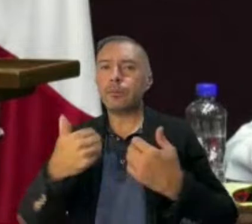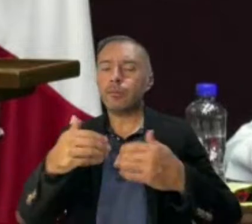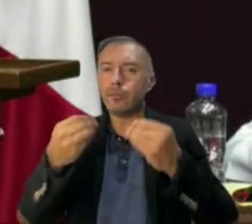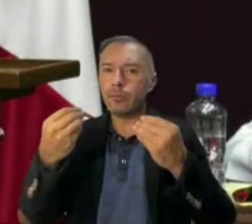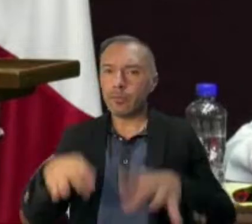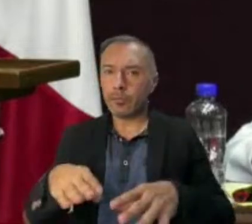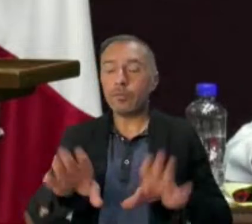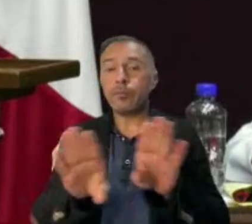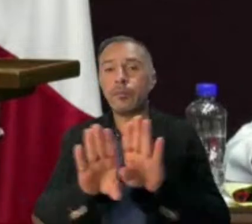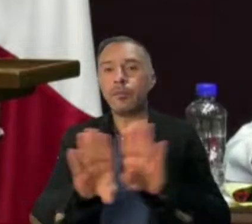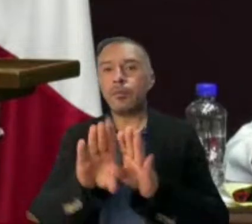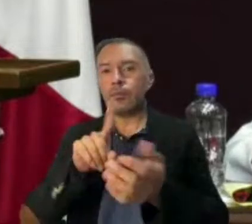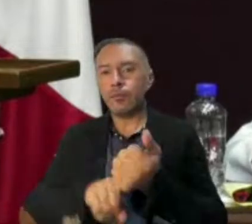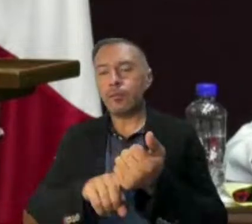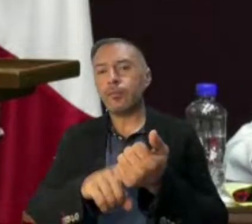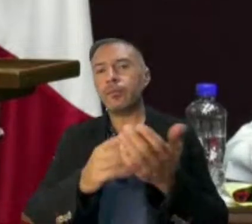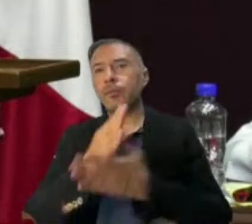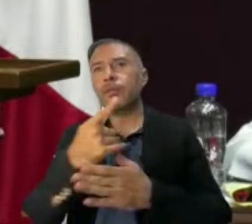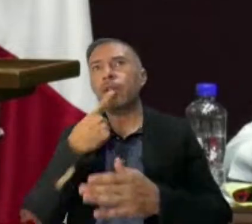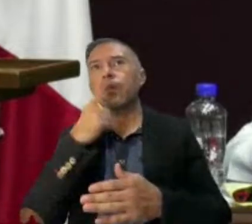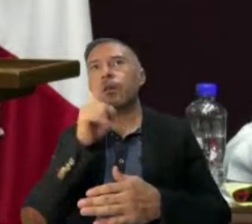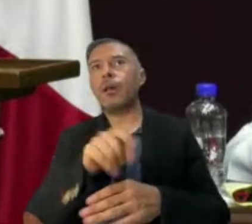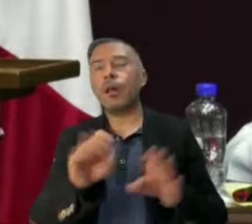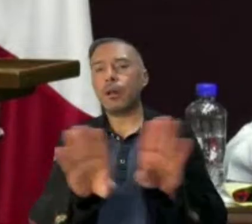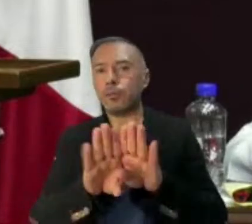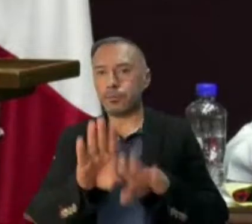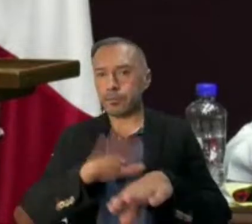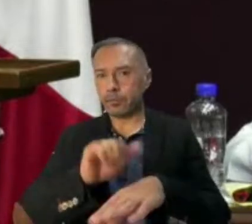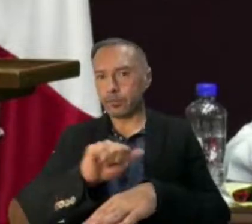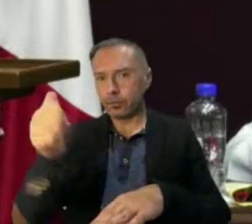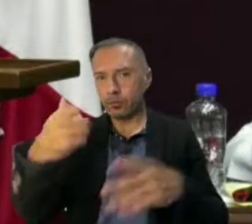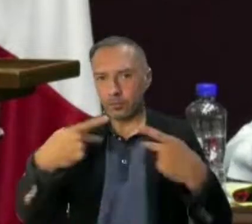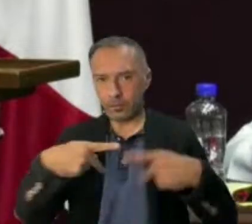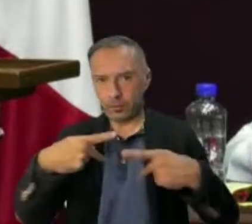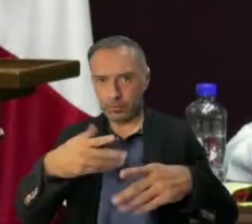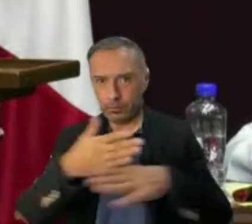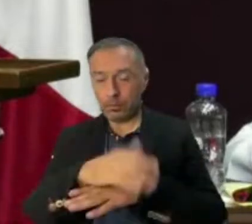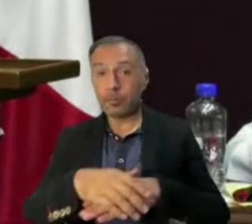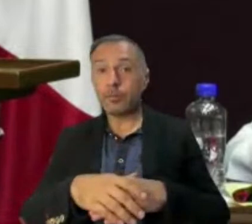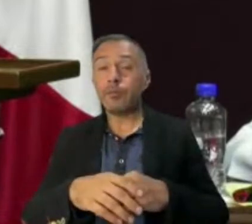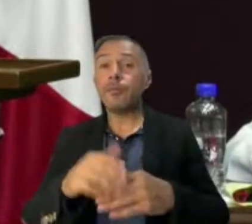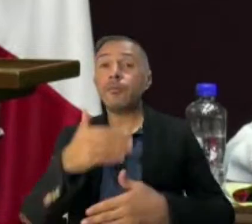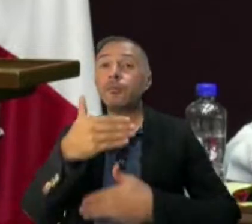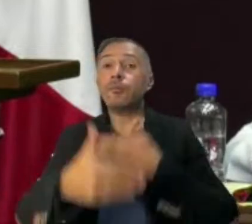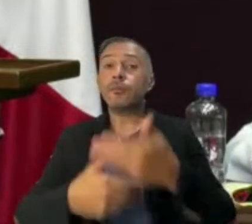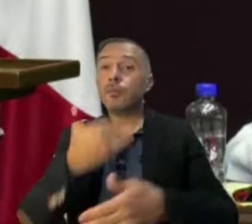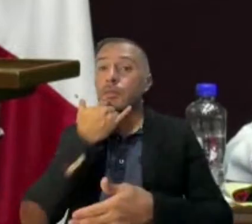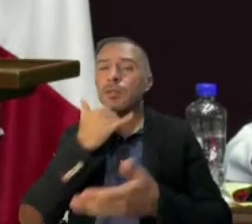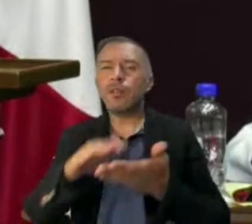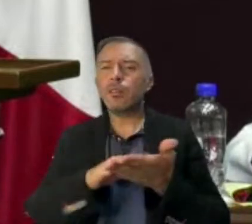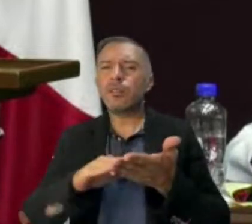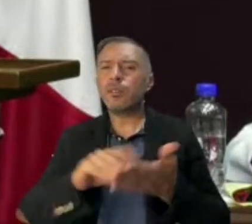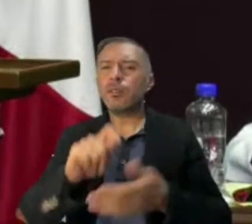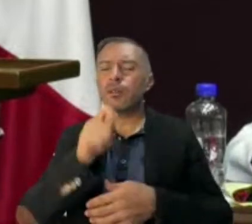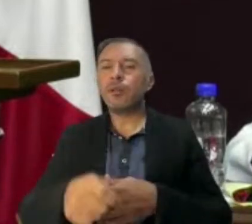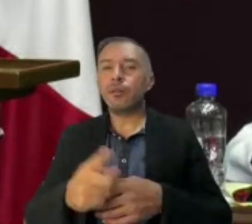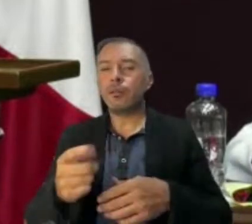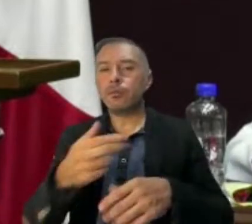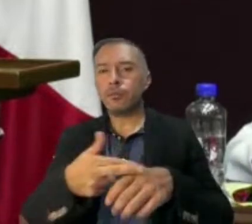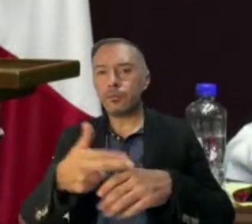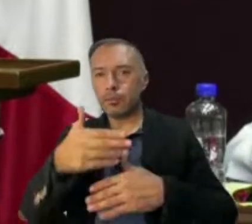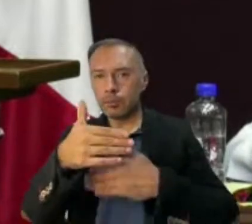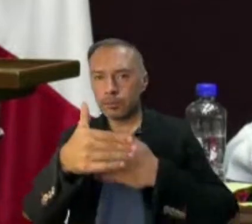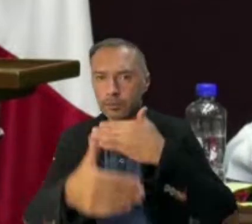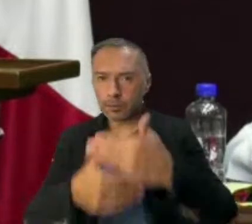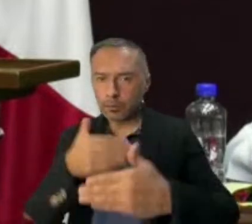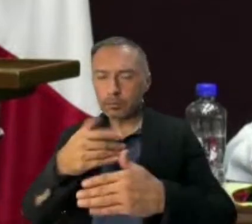de un delito o de una acción ilícita cometida por otra persona. La reparación del daño se refiere al proceso o conjunto de acciones